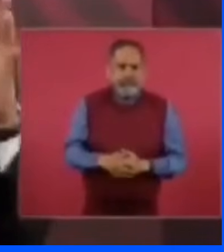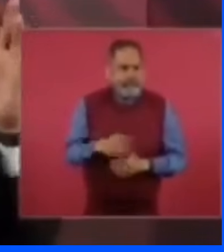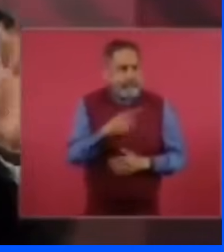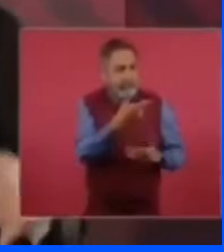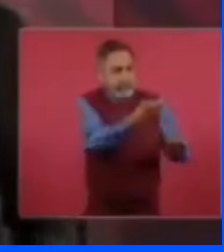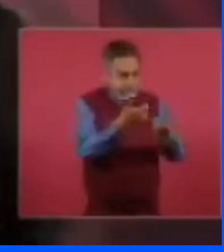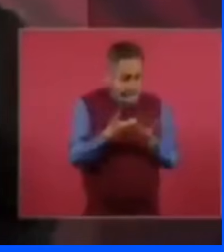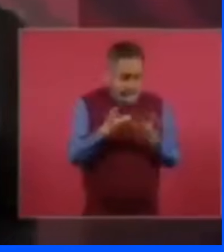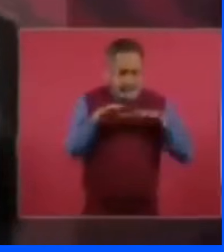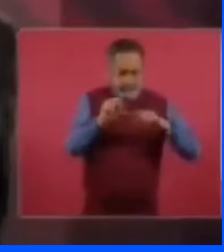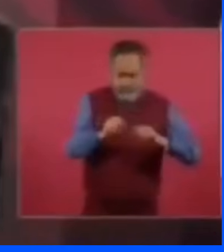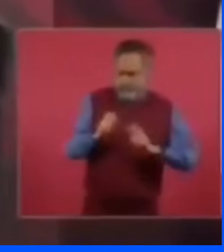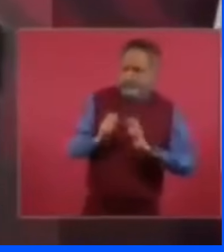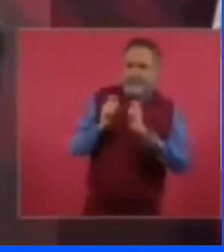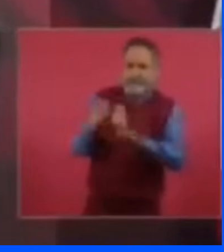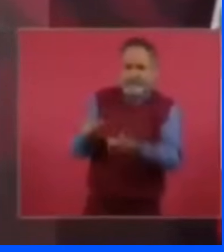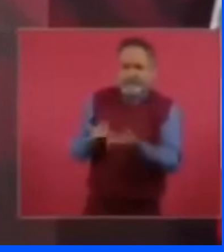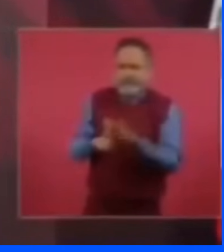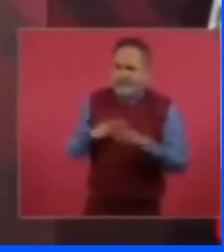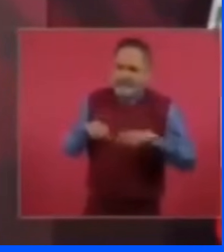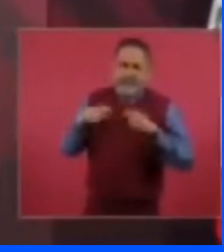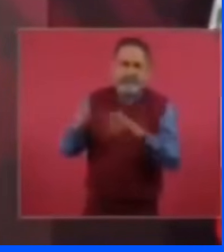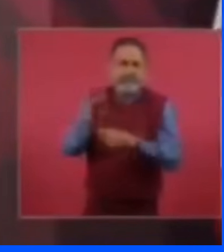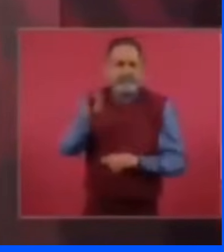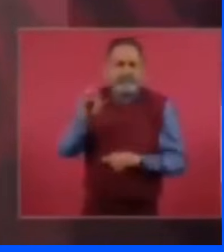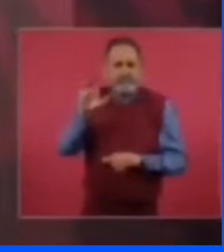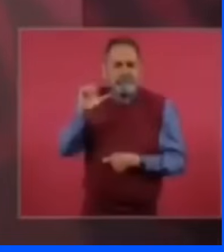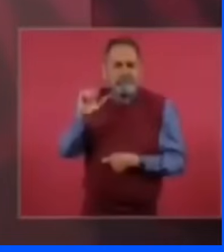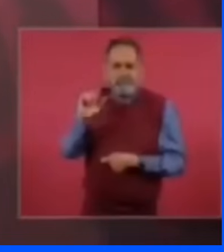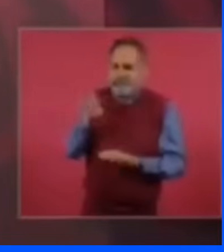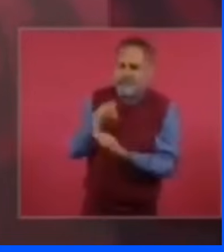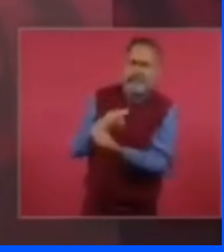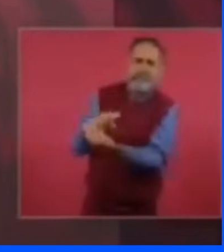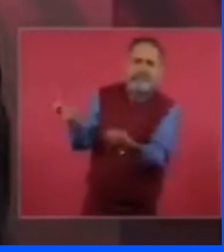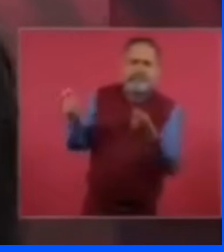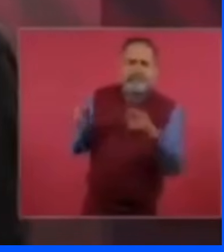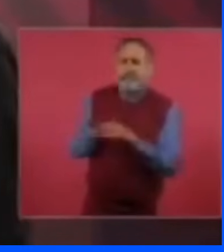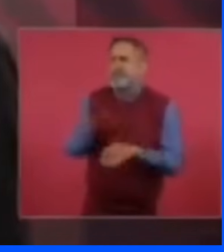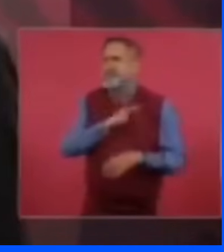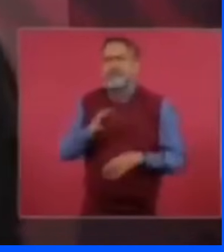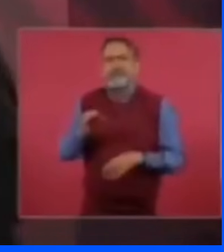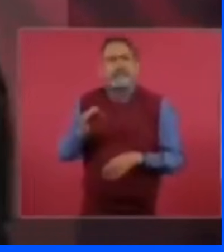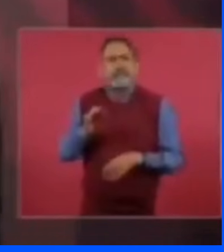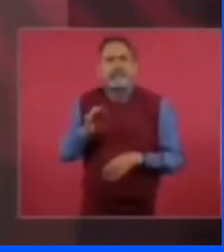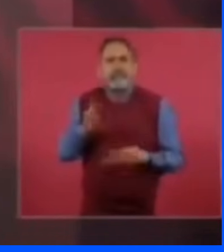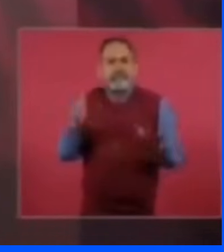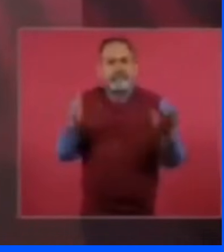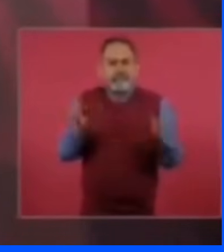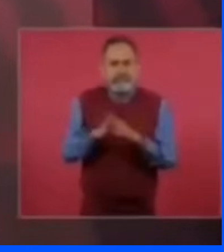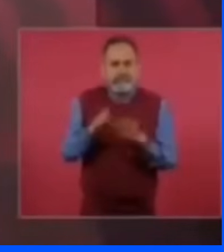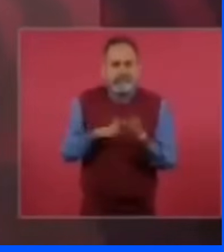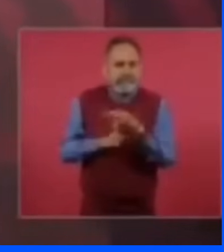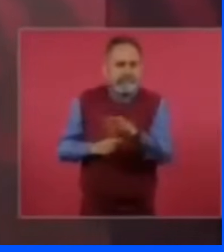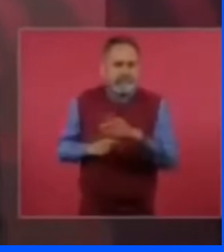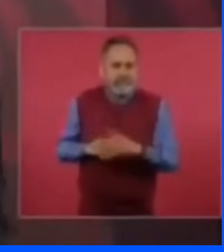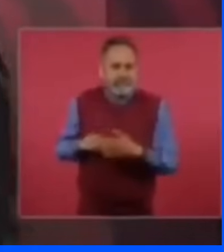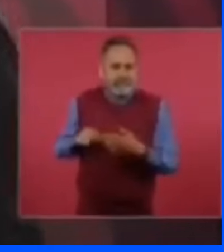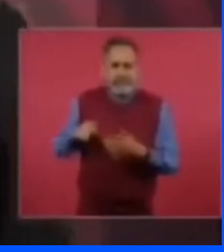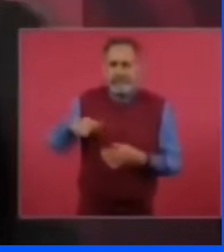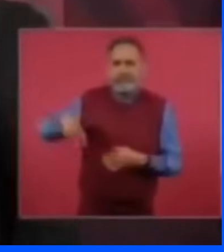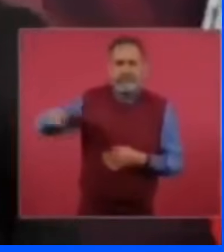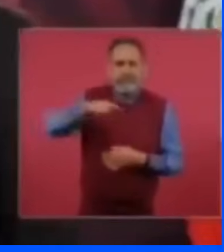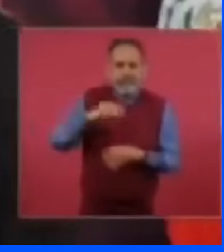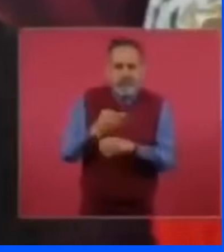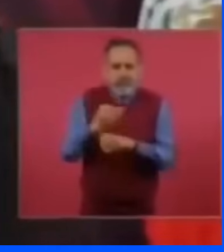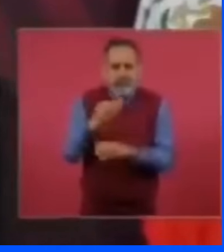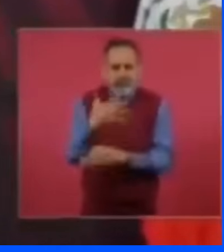alcanza para entregarle becas a, cuando menos, a todos los que están